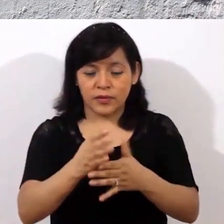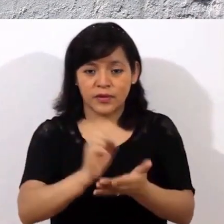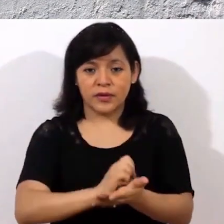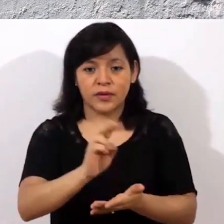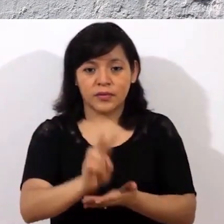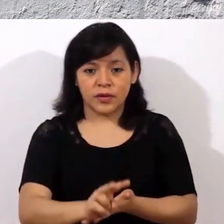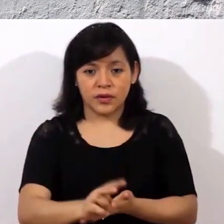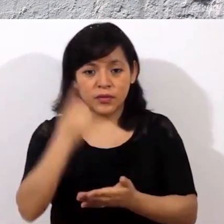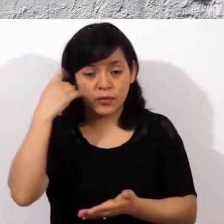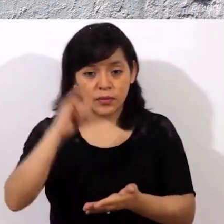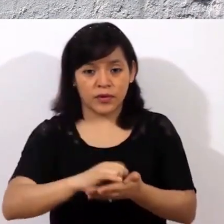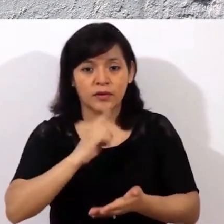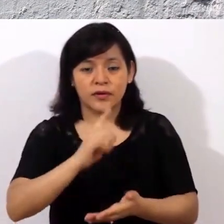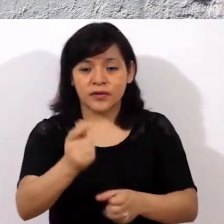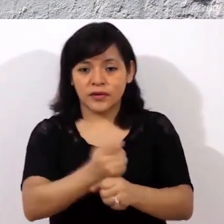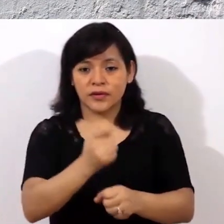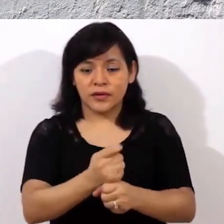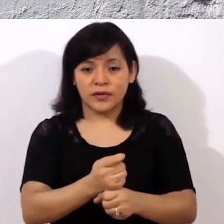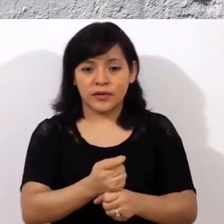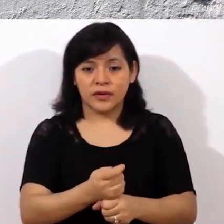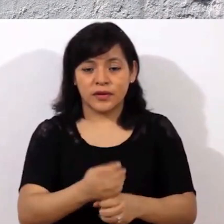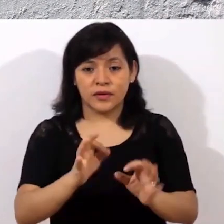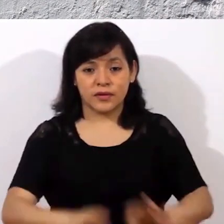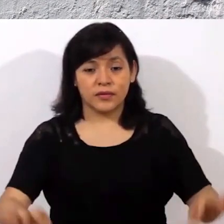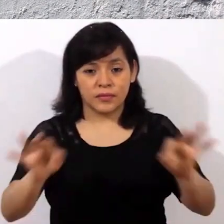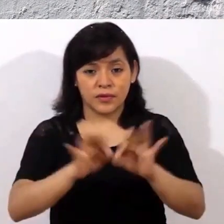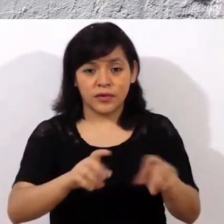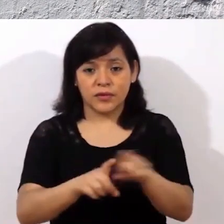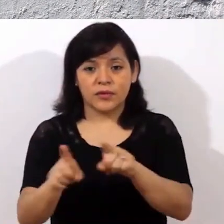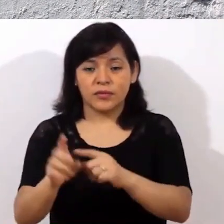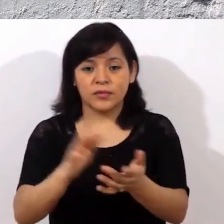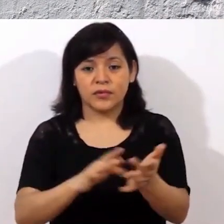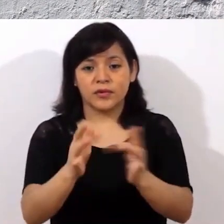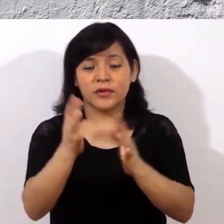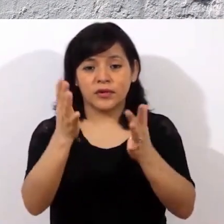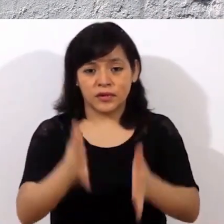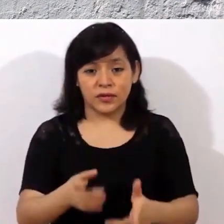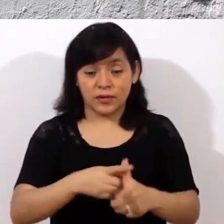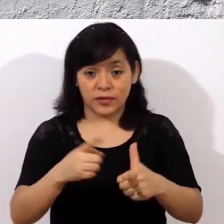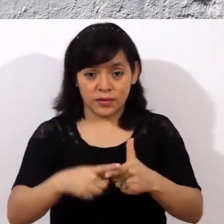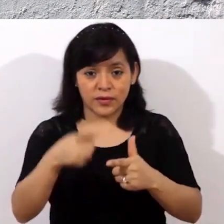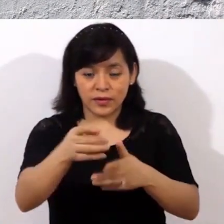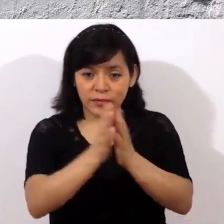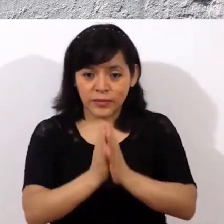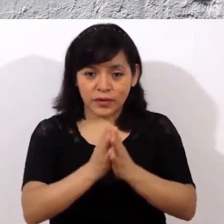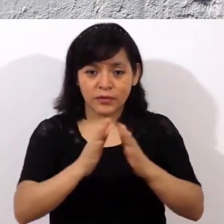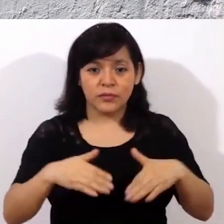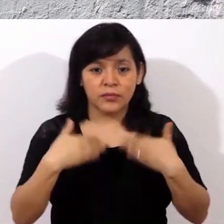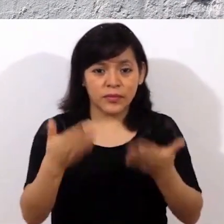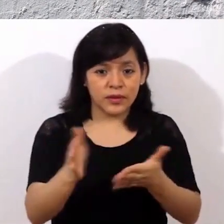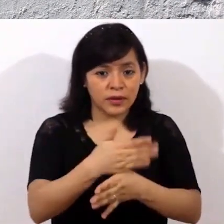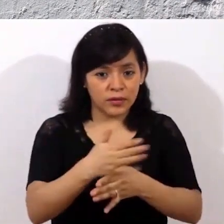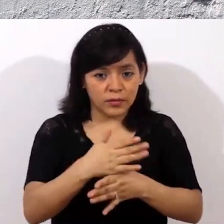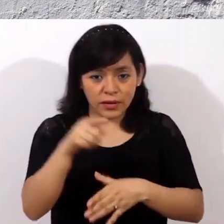Evangelio, ya que es una tarea primordial como cristianos. Y en cumplimiento a esta labor, les sugerimos que puedan distribuir este video